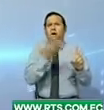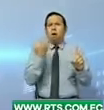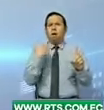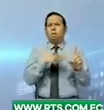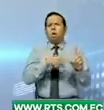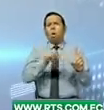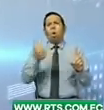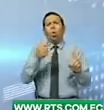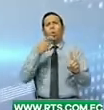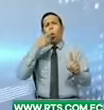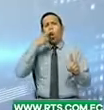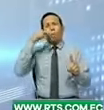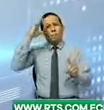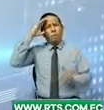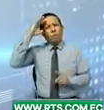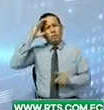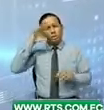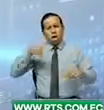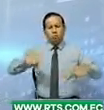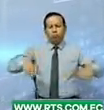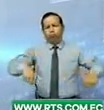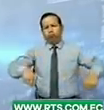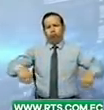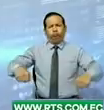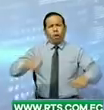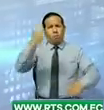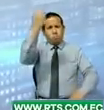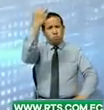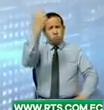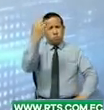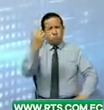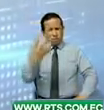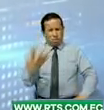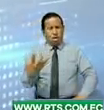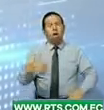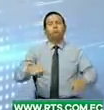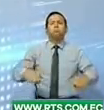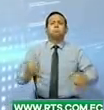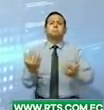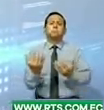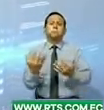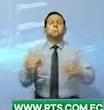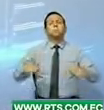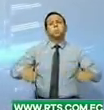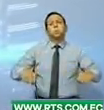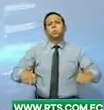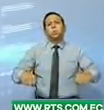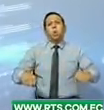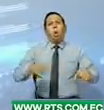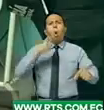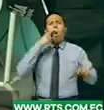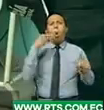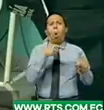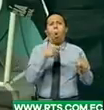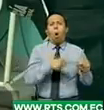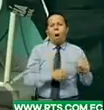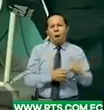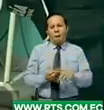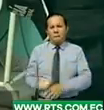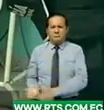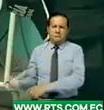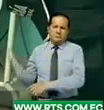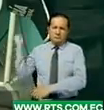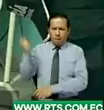nuca al policía Josué Mero cuando esperaba en su moto el cambio de luz del semáforo. El hombre permanece con